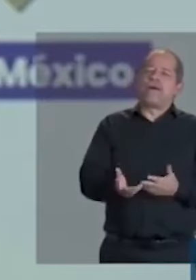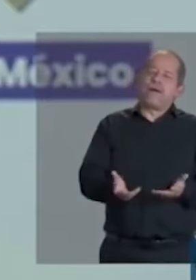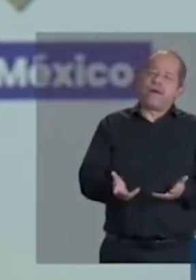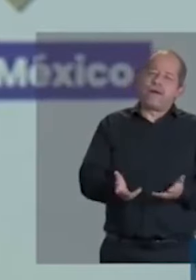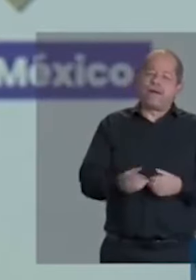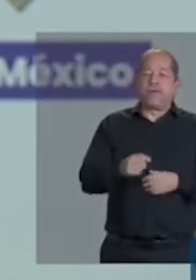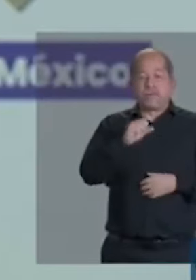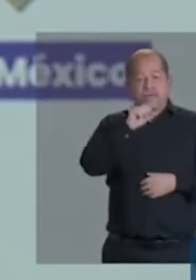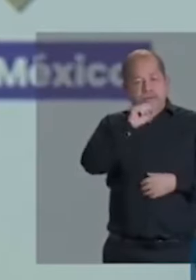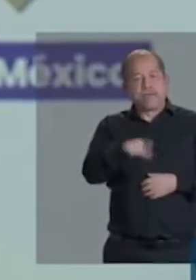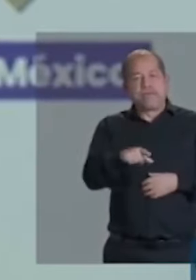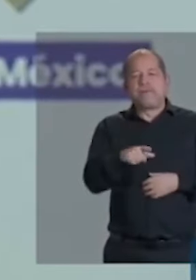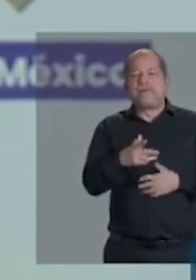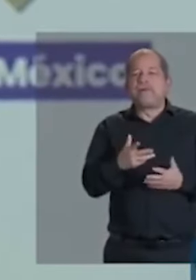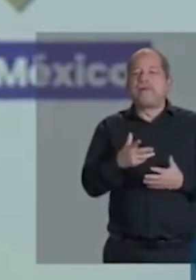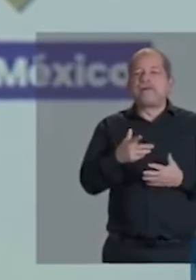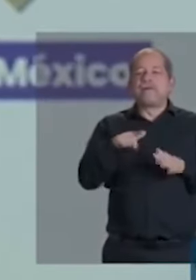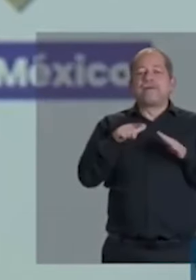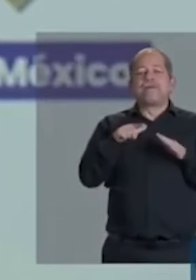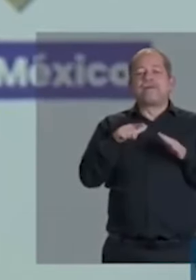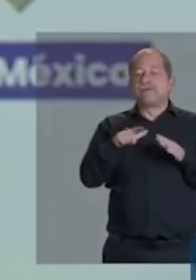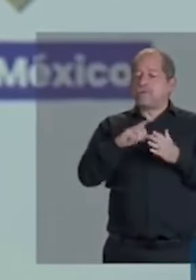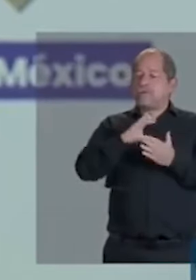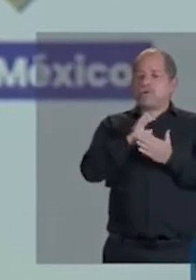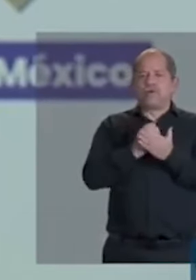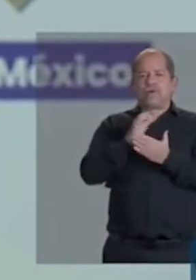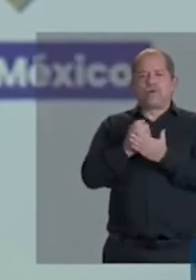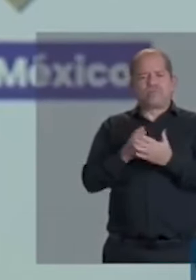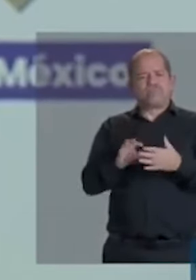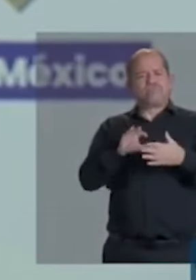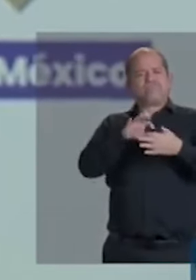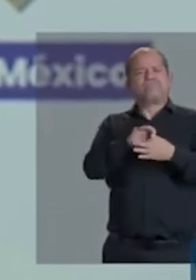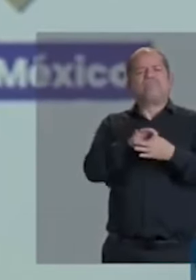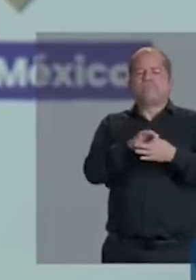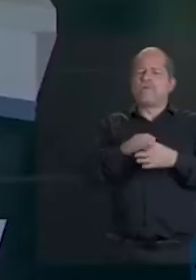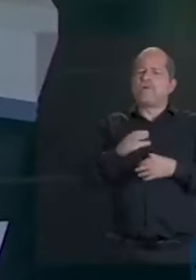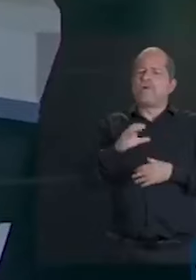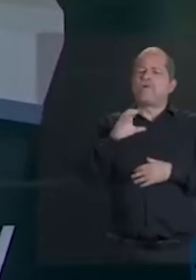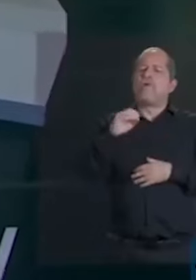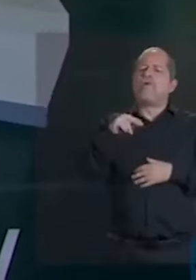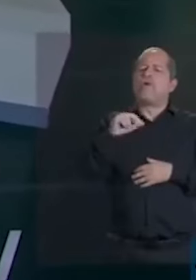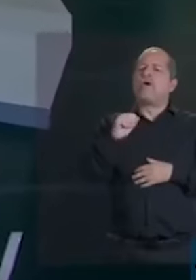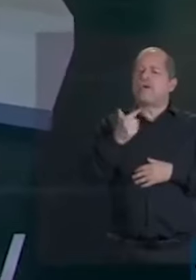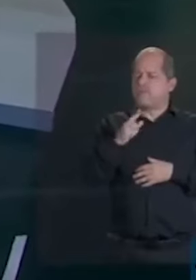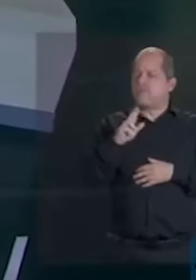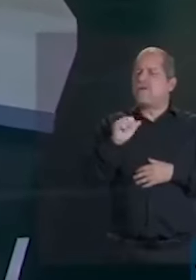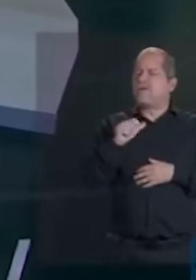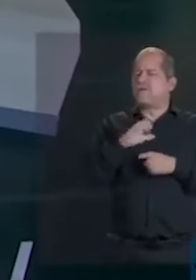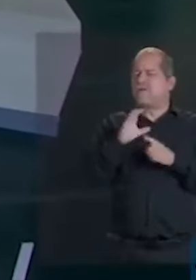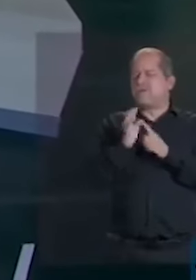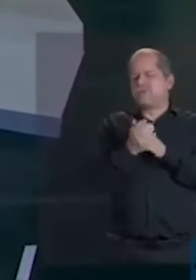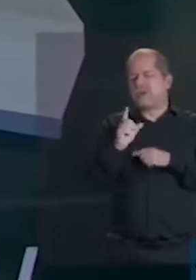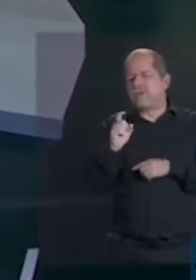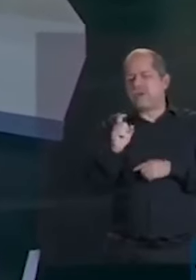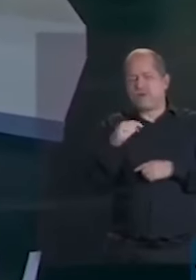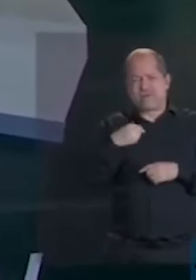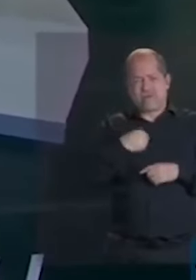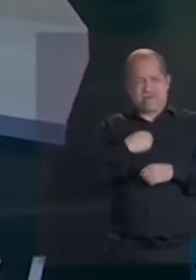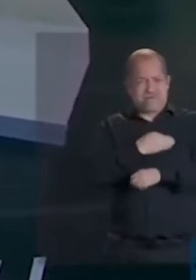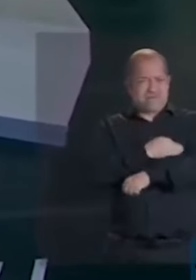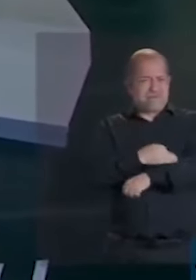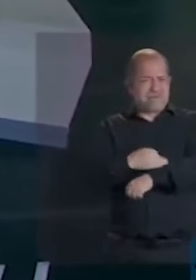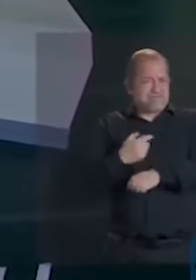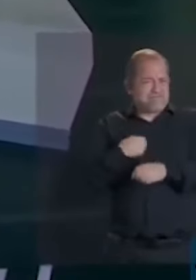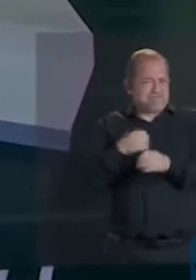dije, 17 contratos con la Comisión Nacional del Agua. Mi familia es proba, ha pagado siempre los impuestos. Nunca